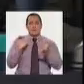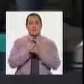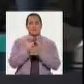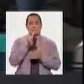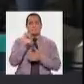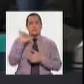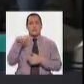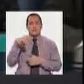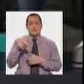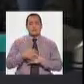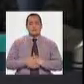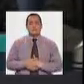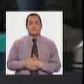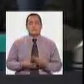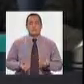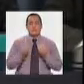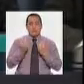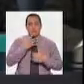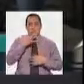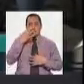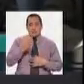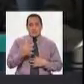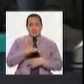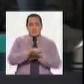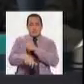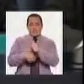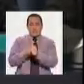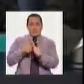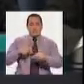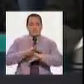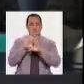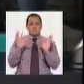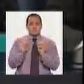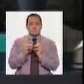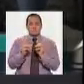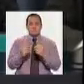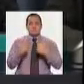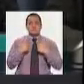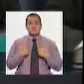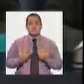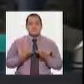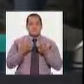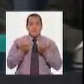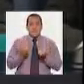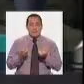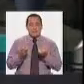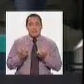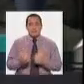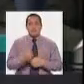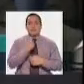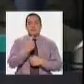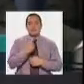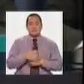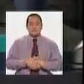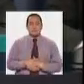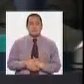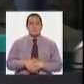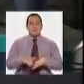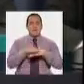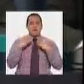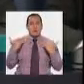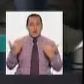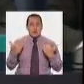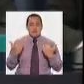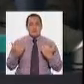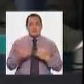Huántar. Porque sin duda alguna detrás de esto lo que pretenden es